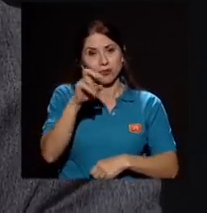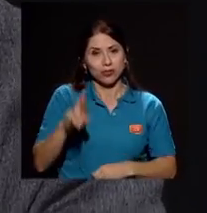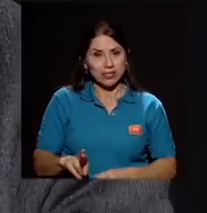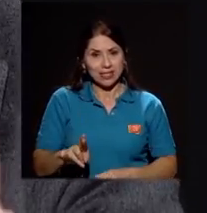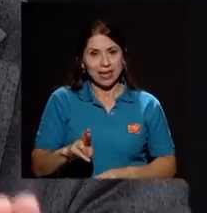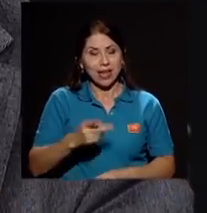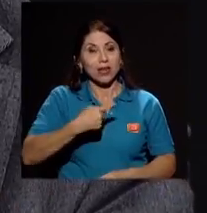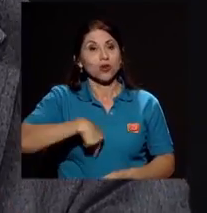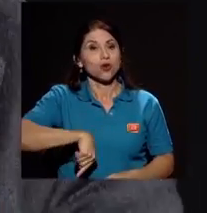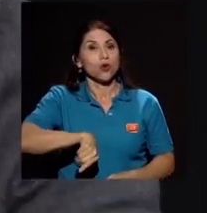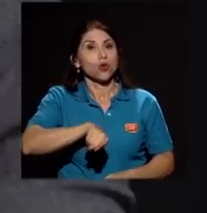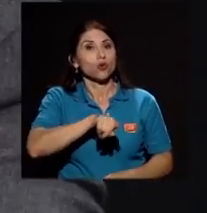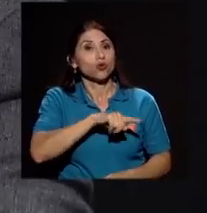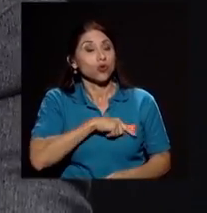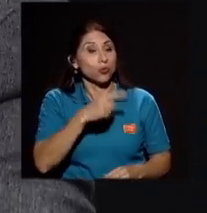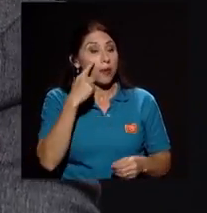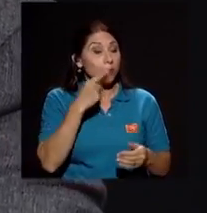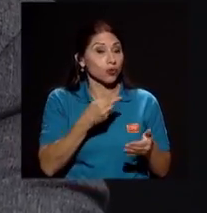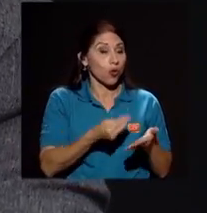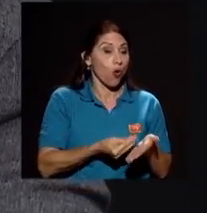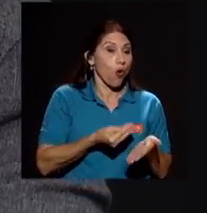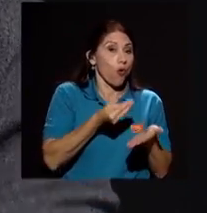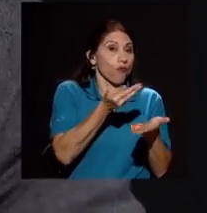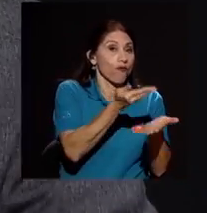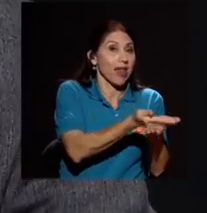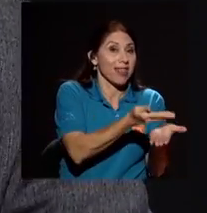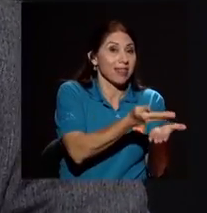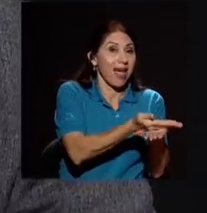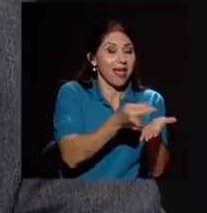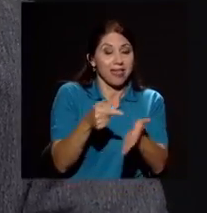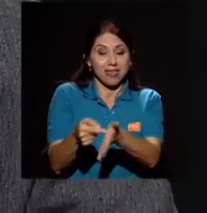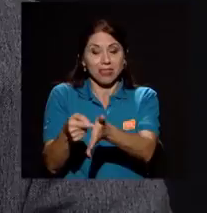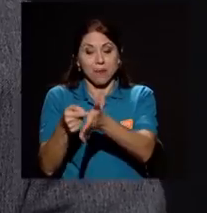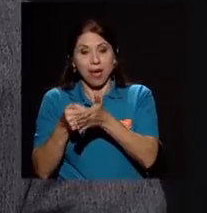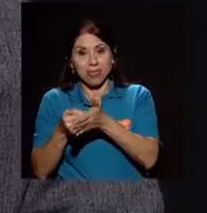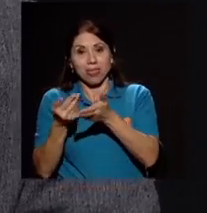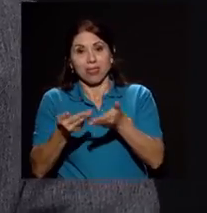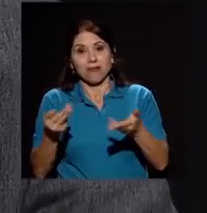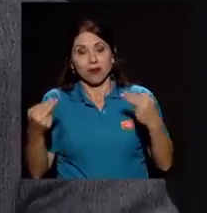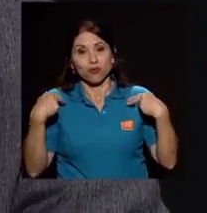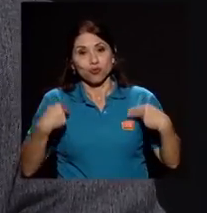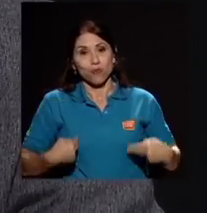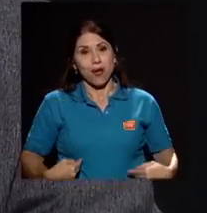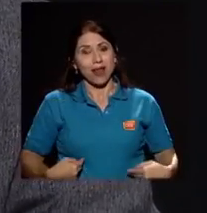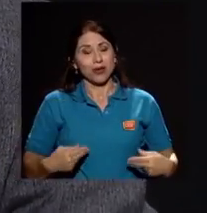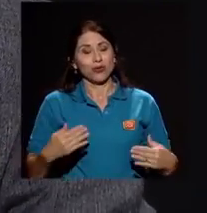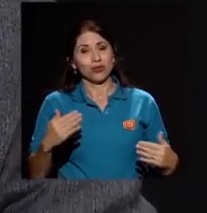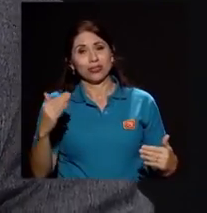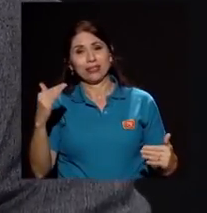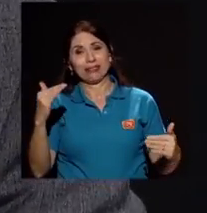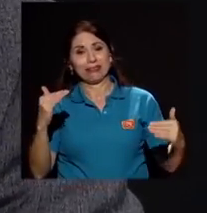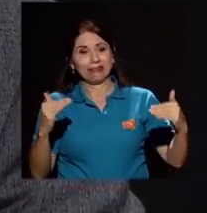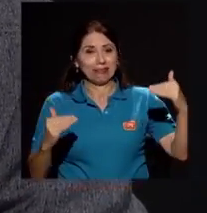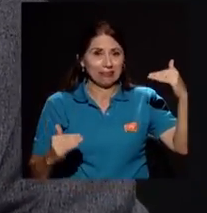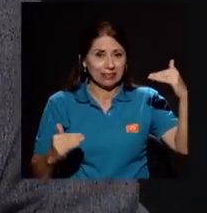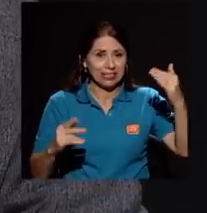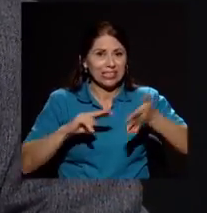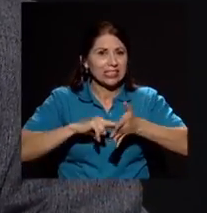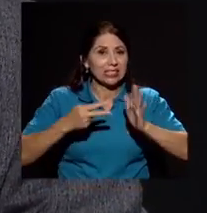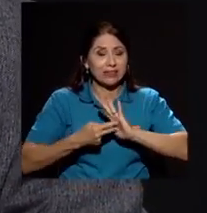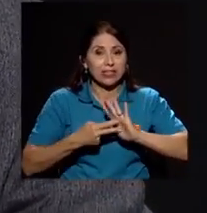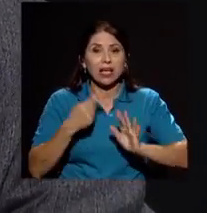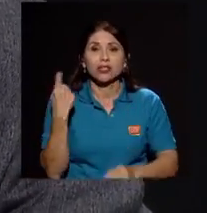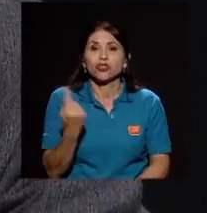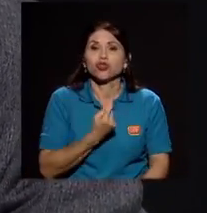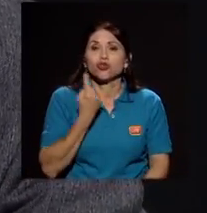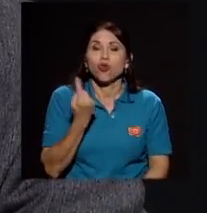entre la oferta y la demanda del recurso humano en el mercado que quiero decir seguimos produciendo sólo el 16 por ciento